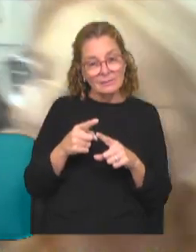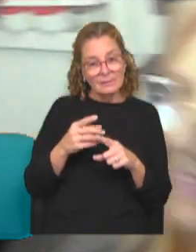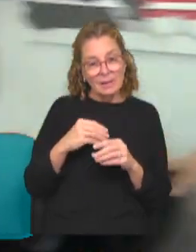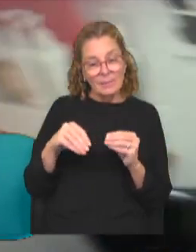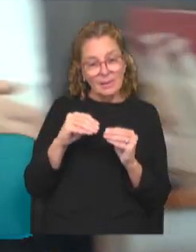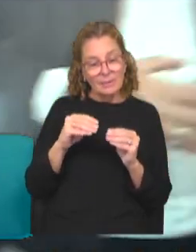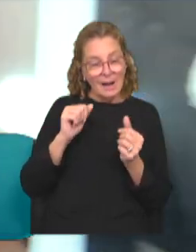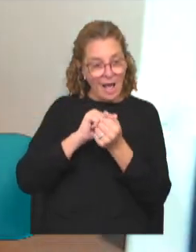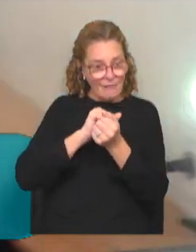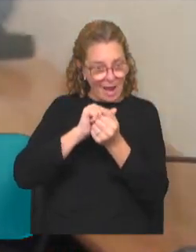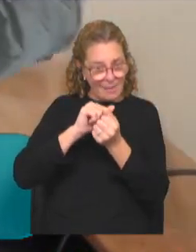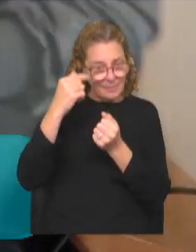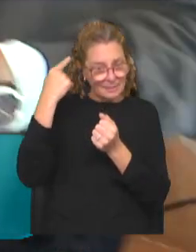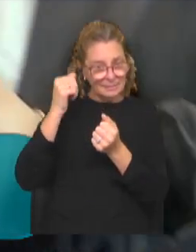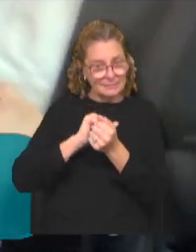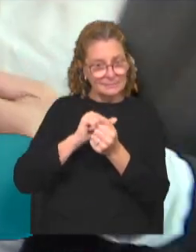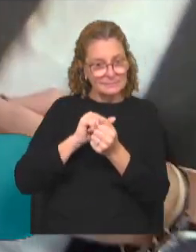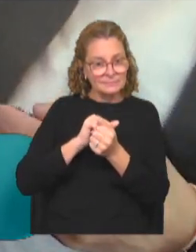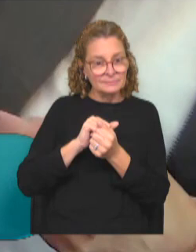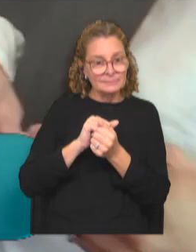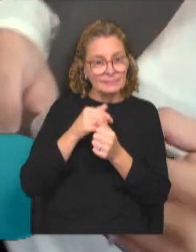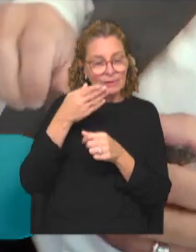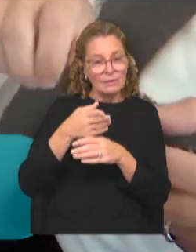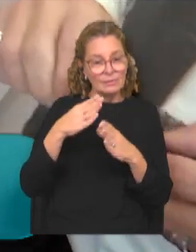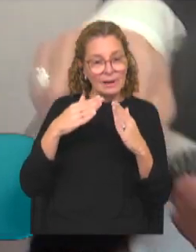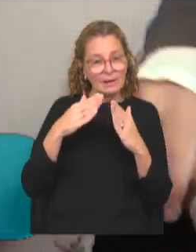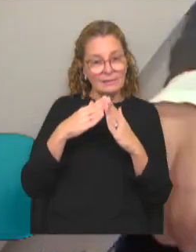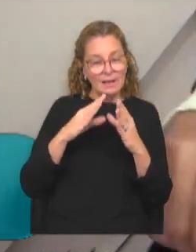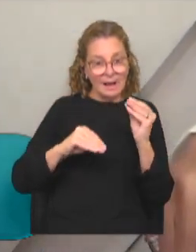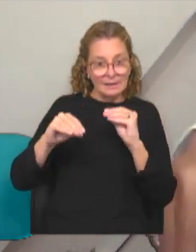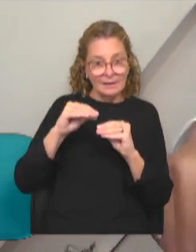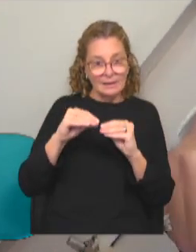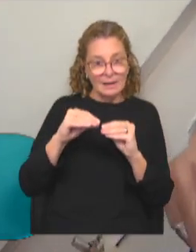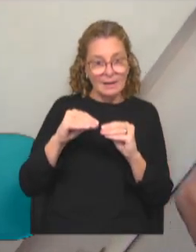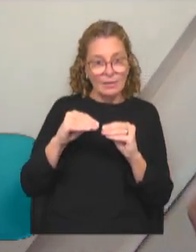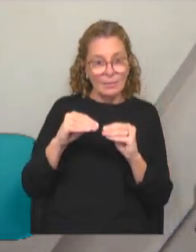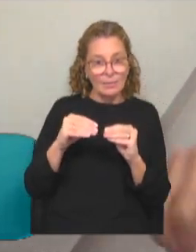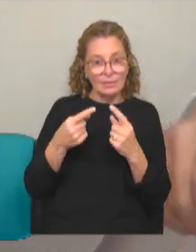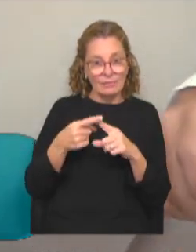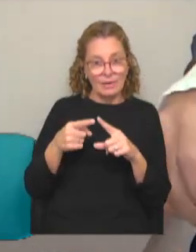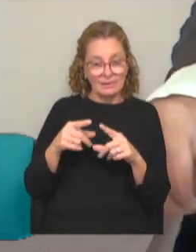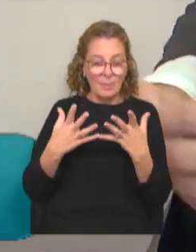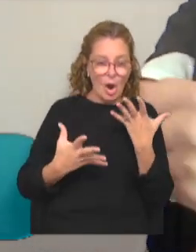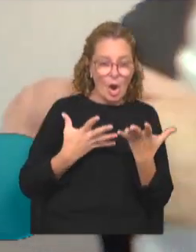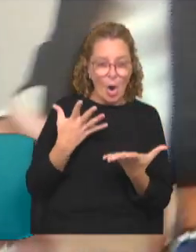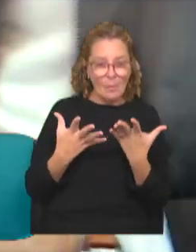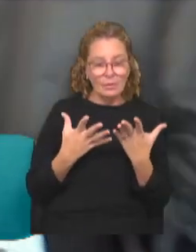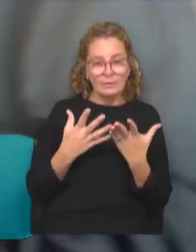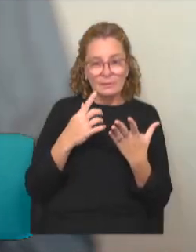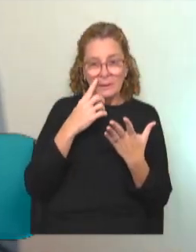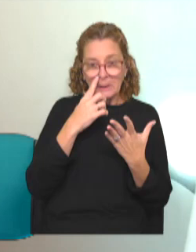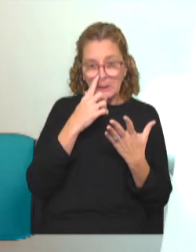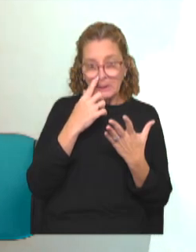para lavar el pelo, que si fueses a una casa, en realidad tenés que arreglártela con la pileta. Medio incómodo si la persona... Generalmente